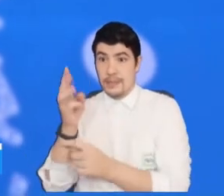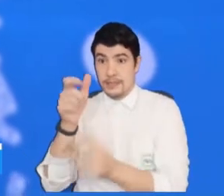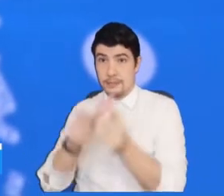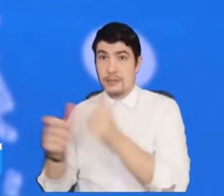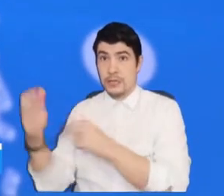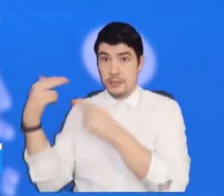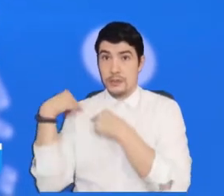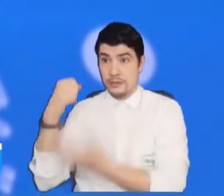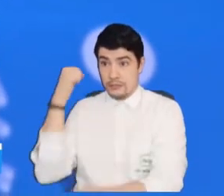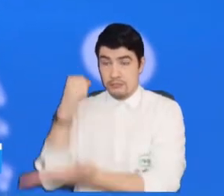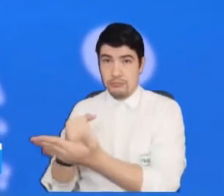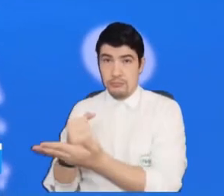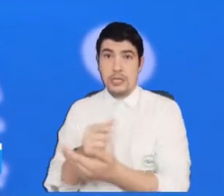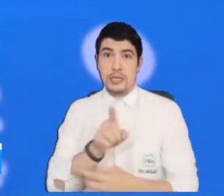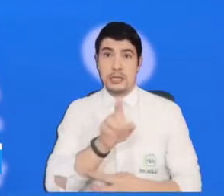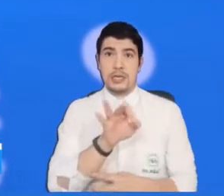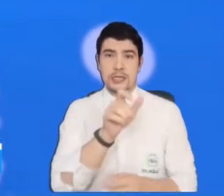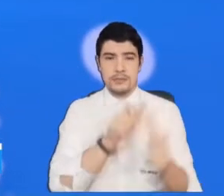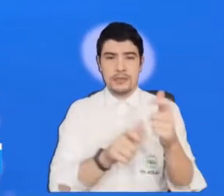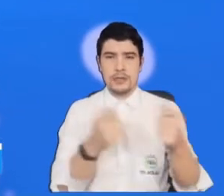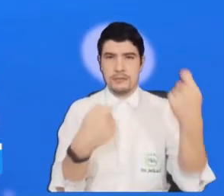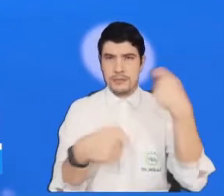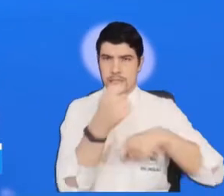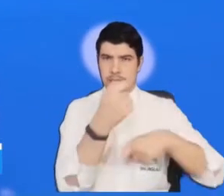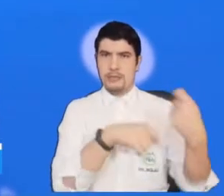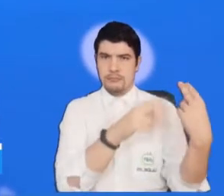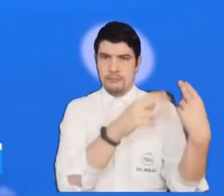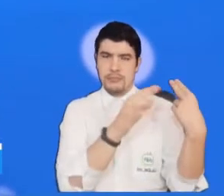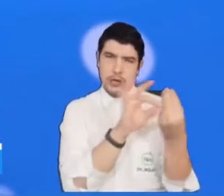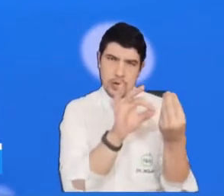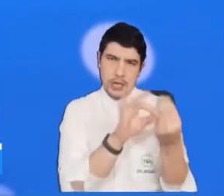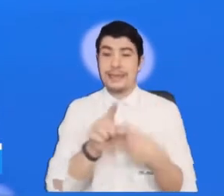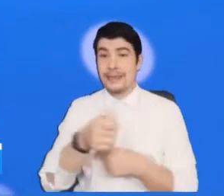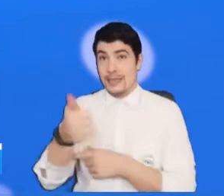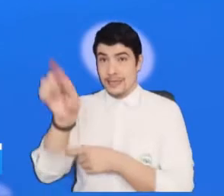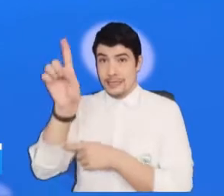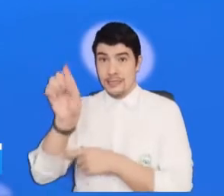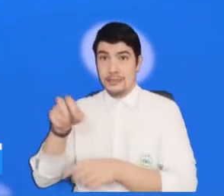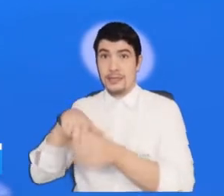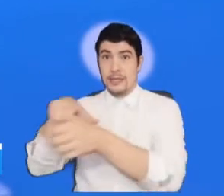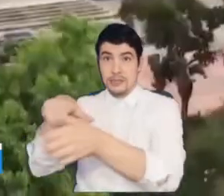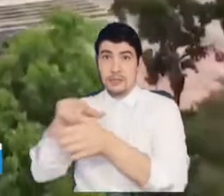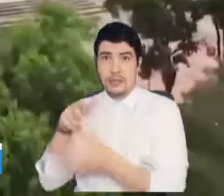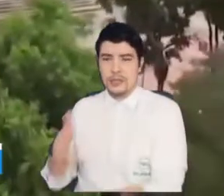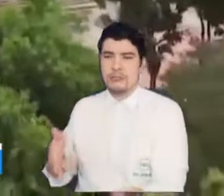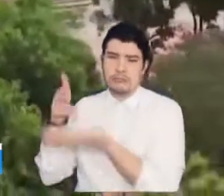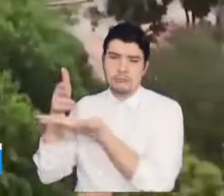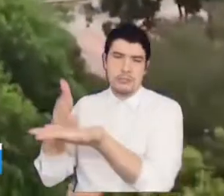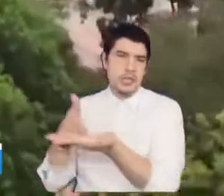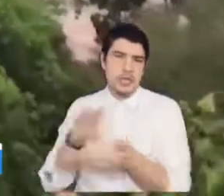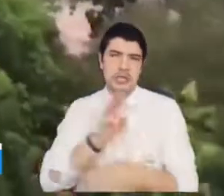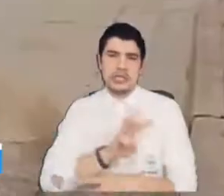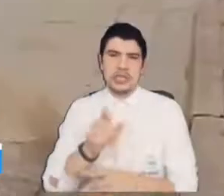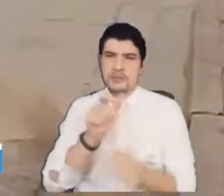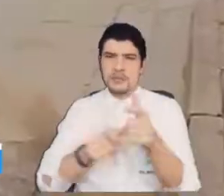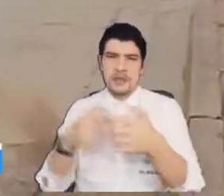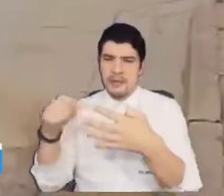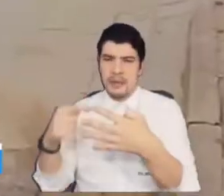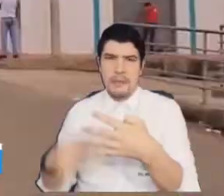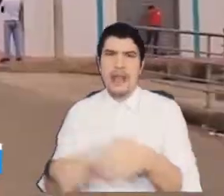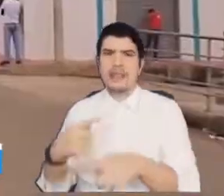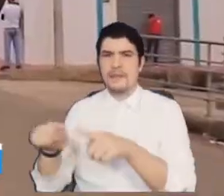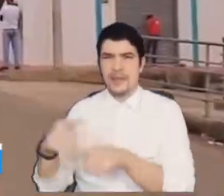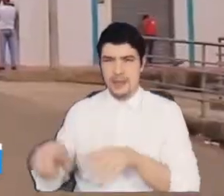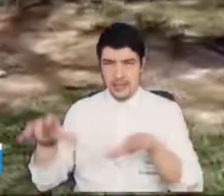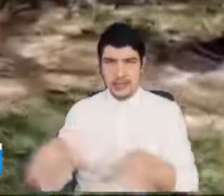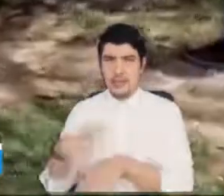por tráfico de estupefacientes, 16 por porte ilegal de armas y 33 por otros delitos. Entre tanto, a nivel departamental, se han